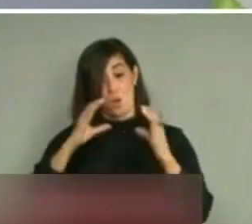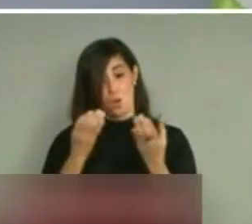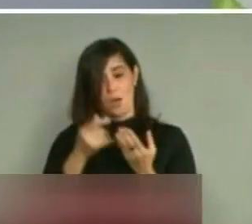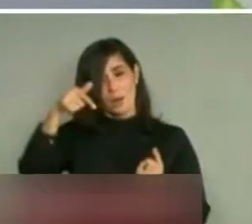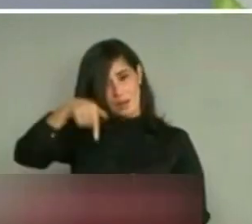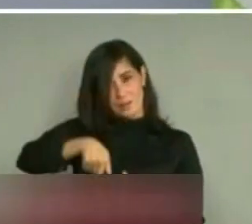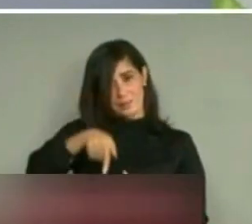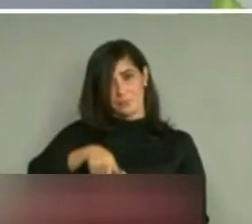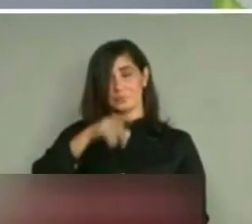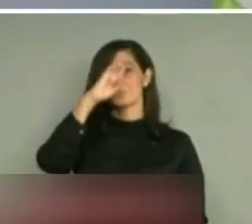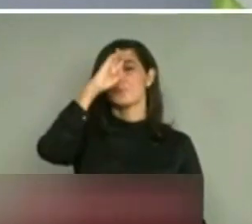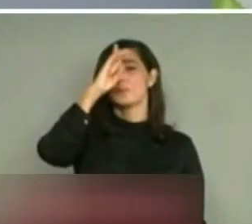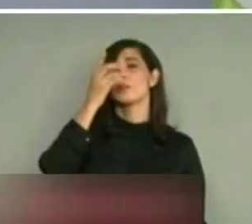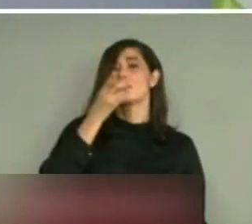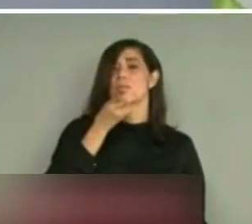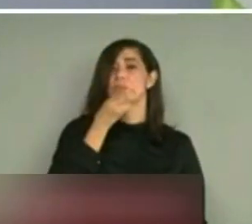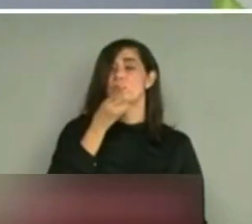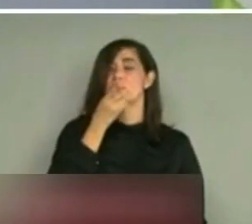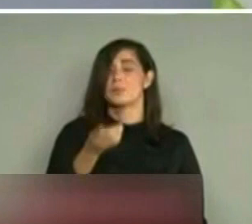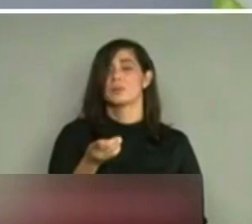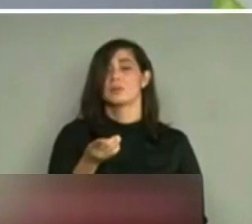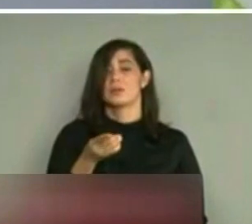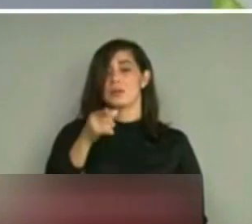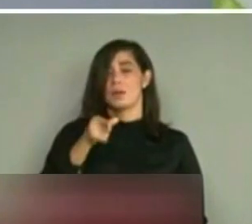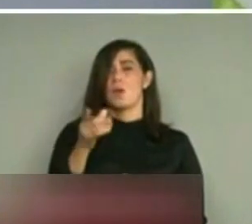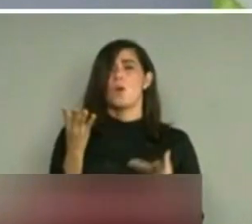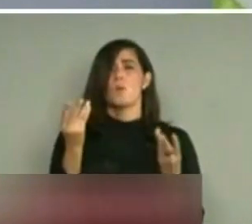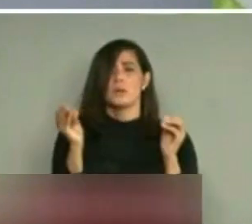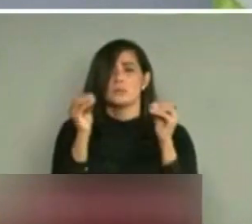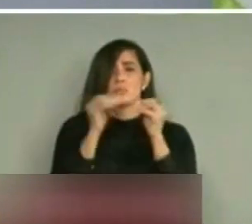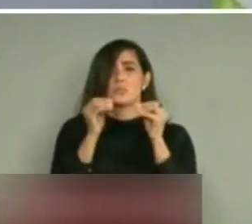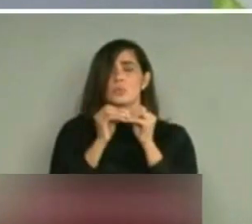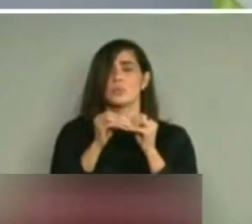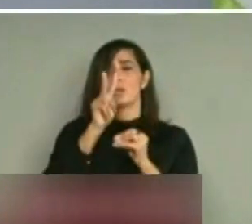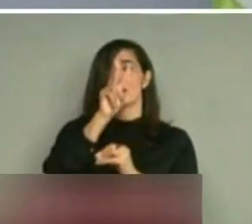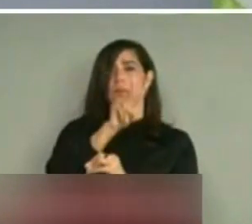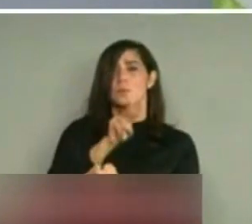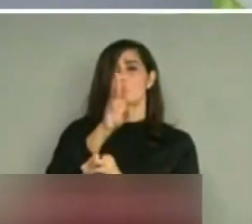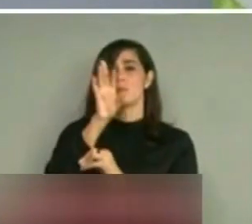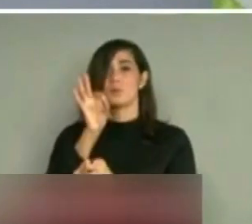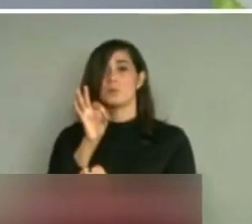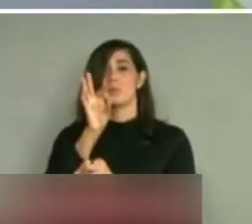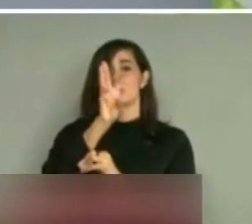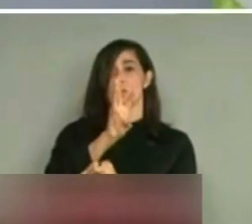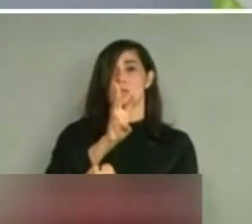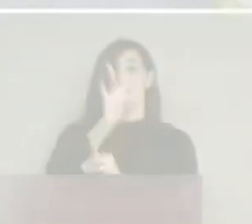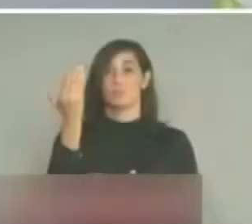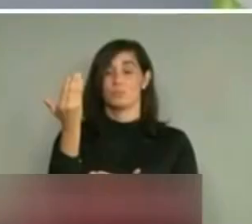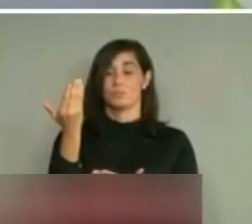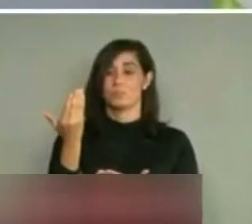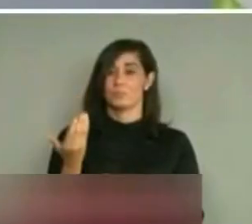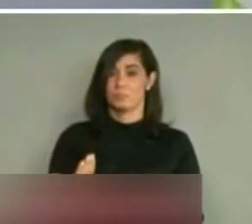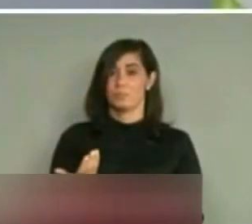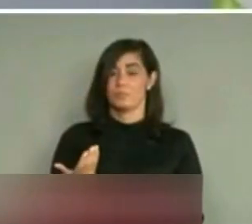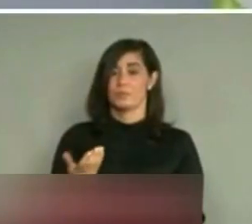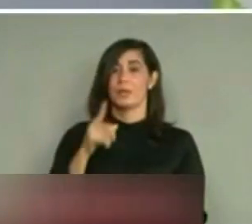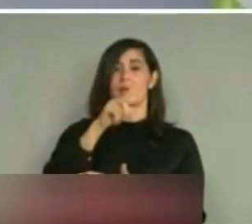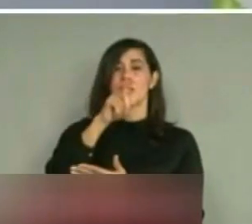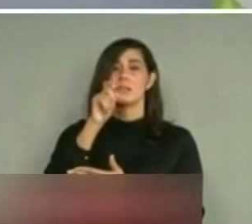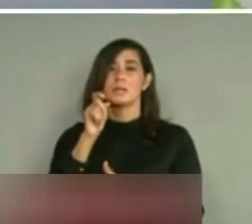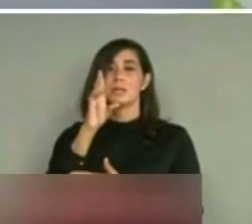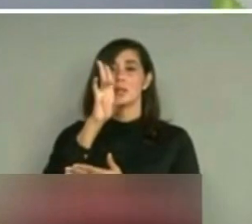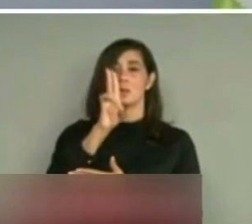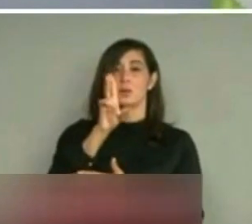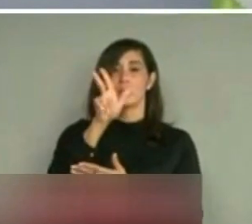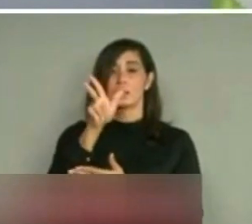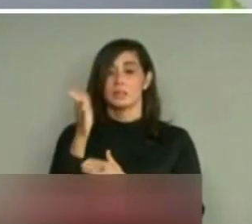República Dominicana tenemos un total de 2.967 casos confirmados,